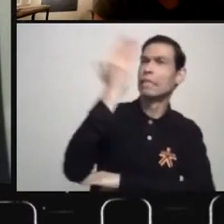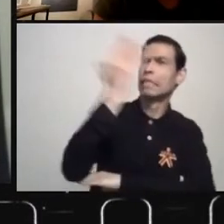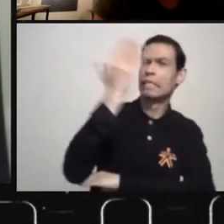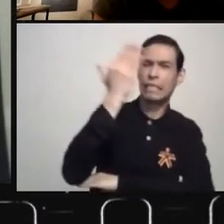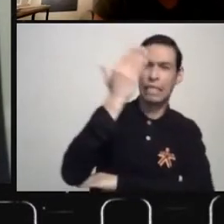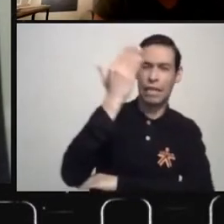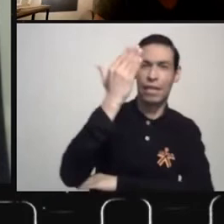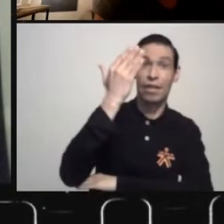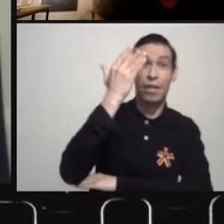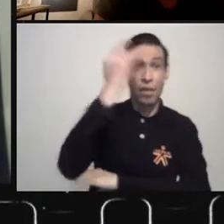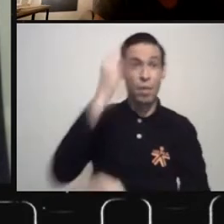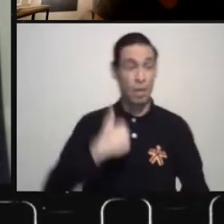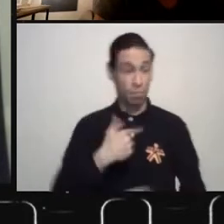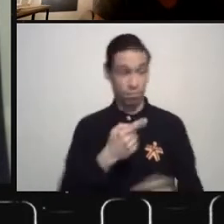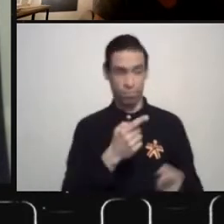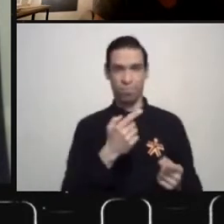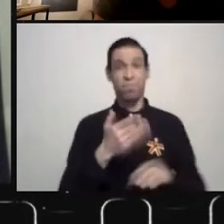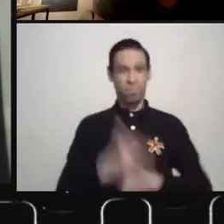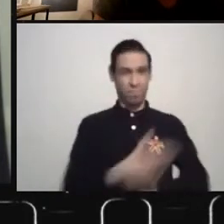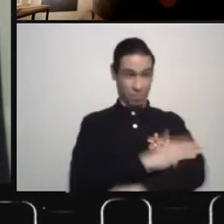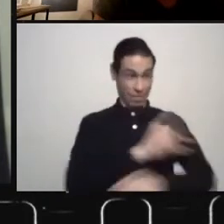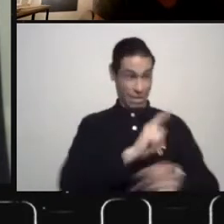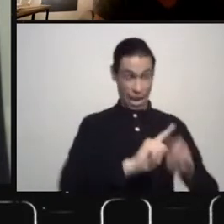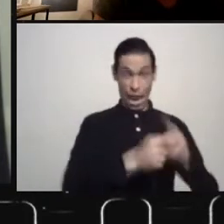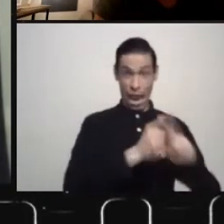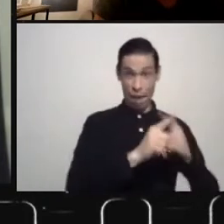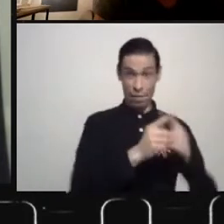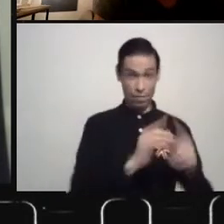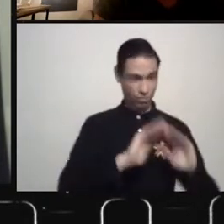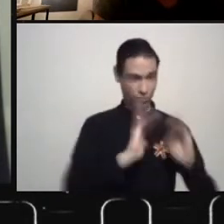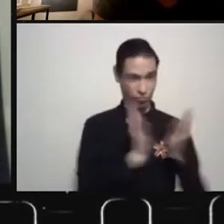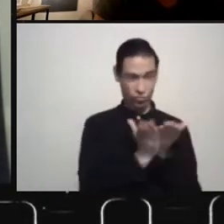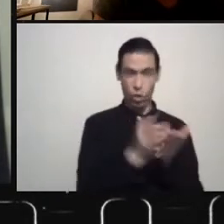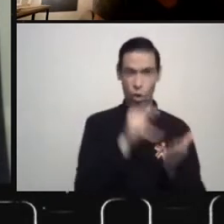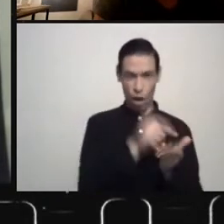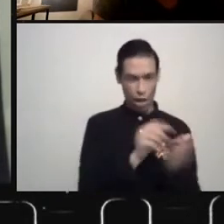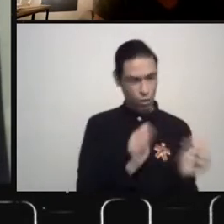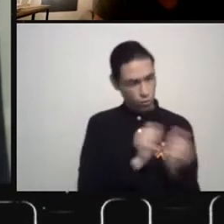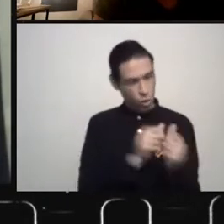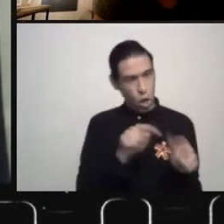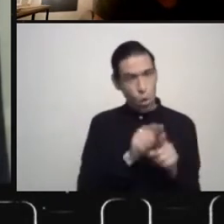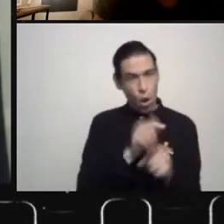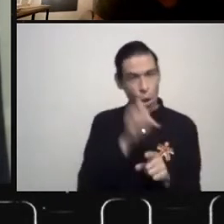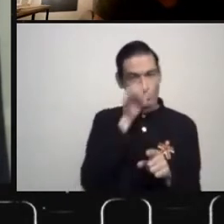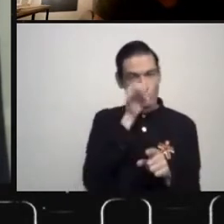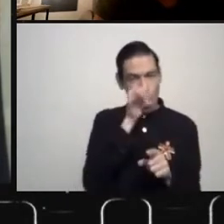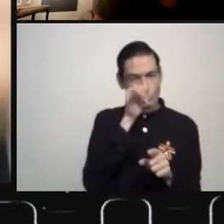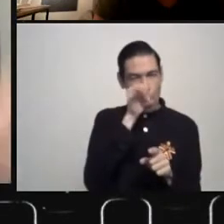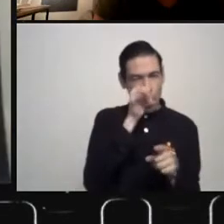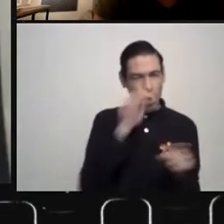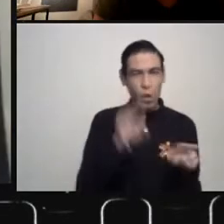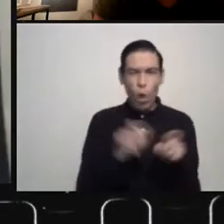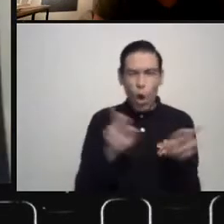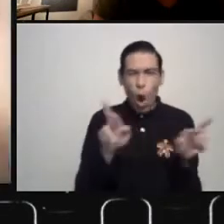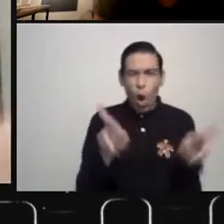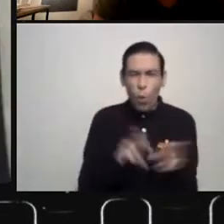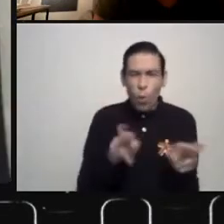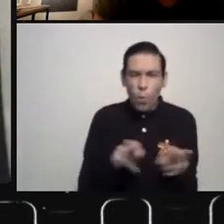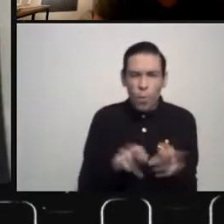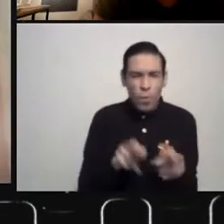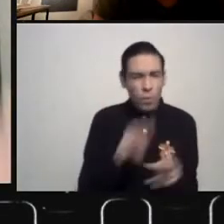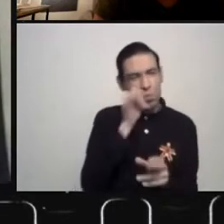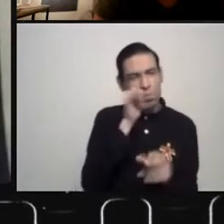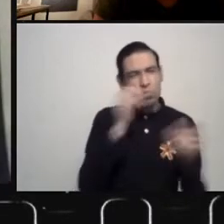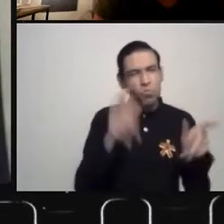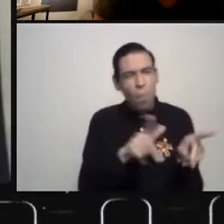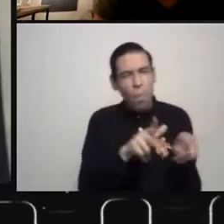en el colegio con un amigo, hicimos un corto y ese fue como muy claro para mí sin saber nada de dirección, de nada,